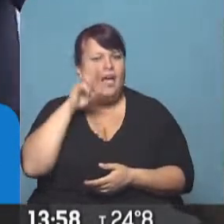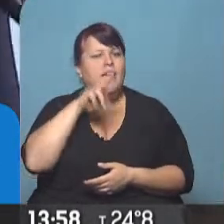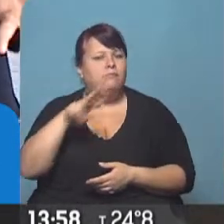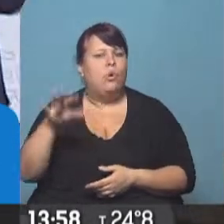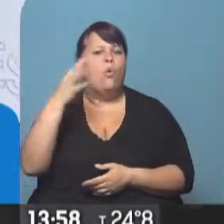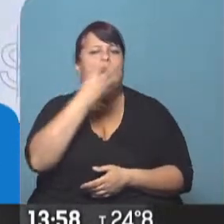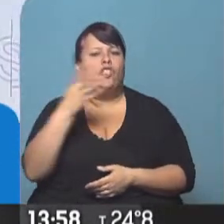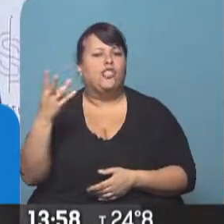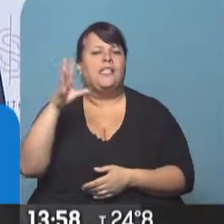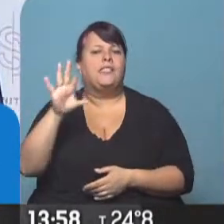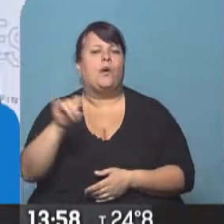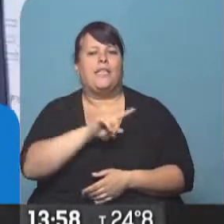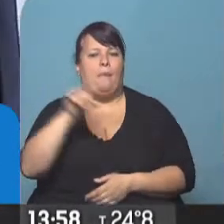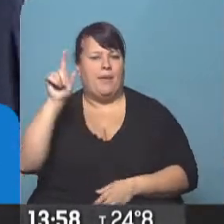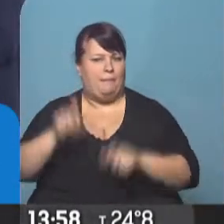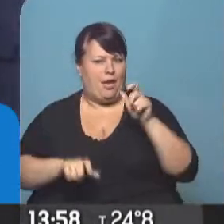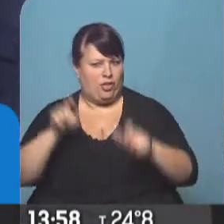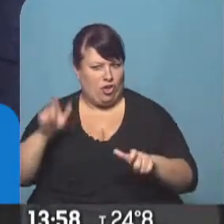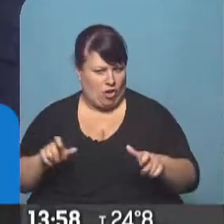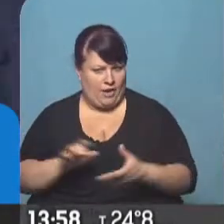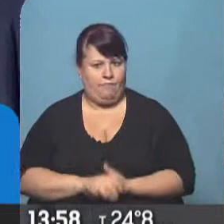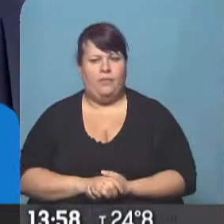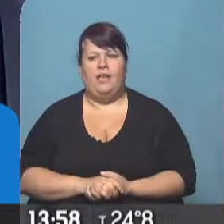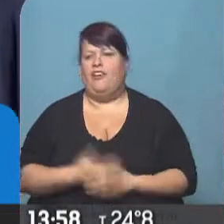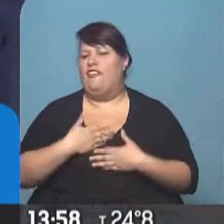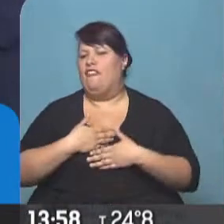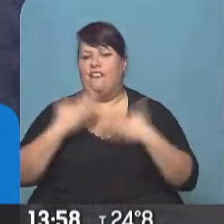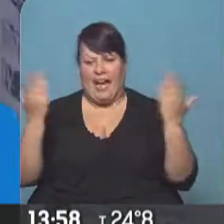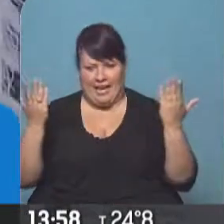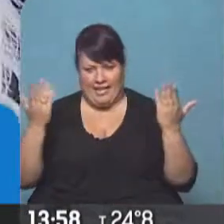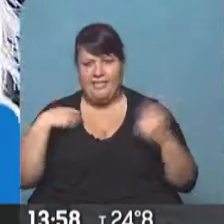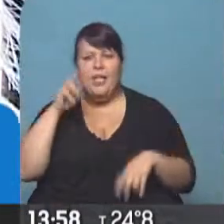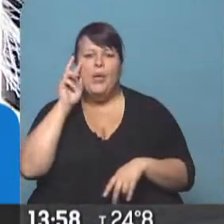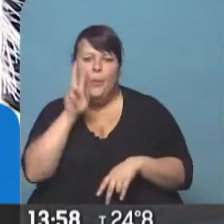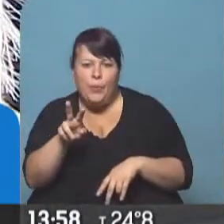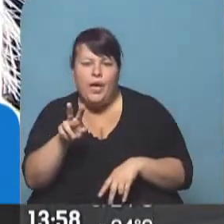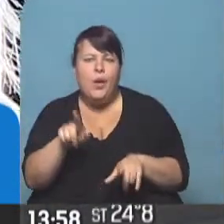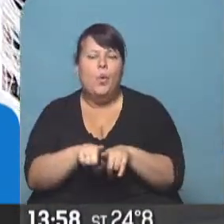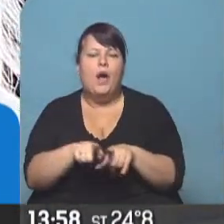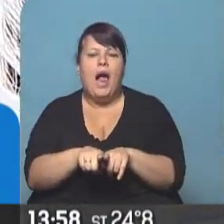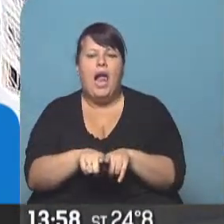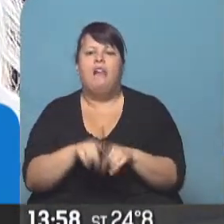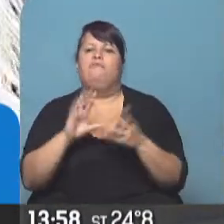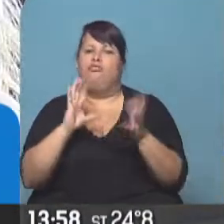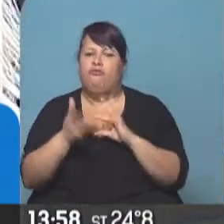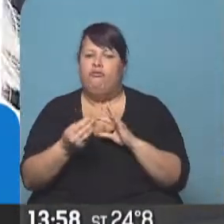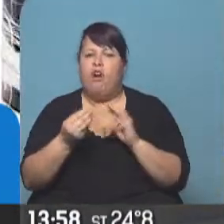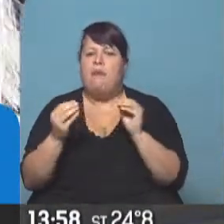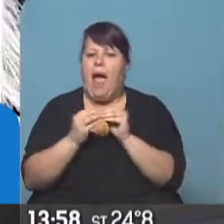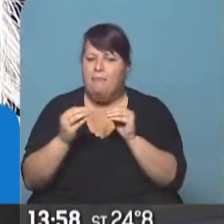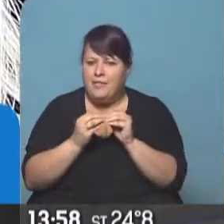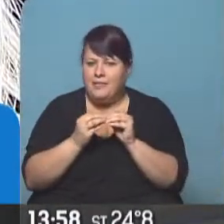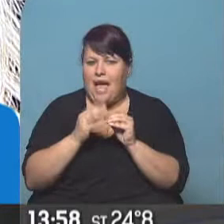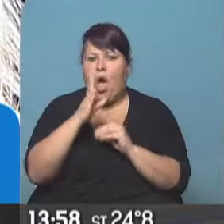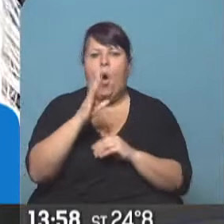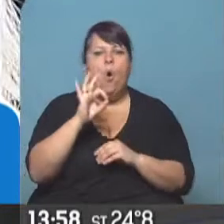por 450.000 personas. Una gran felicidad de ver, cómo la amistad, que para